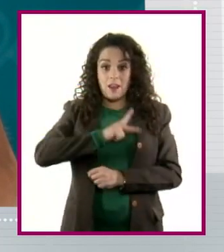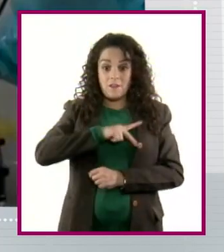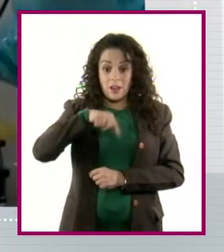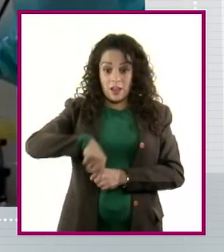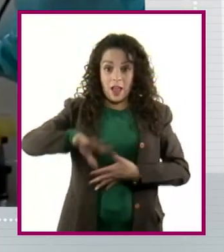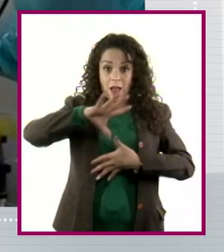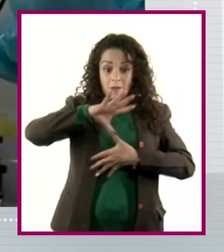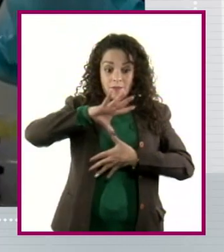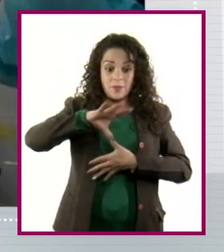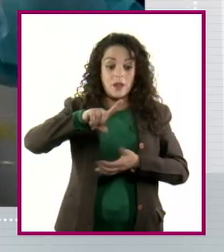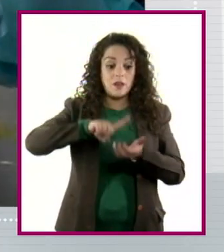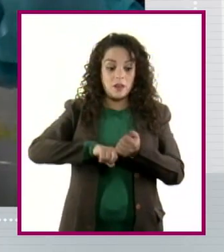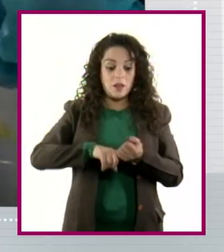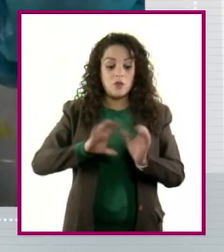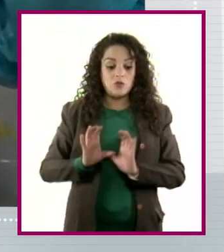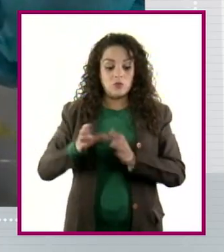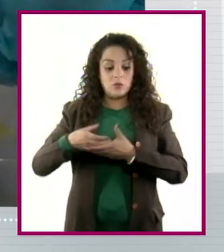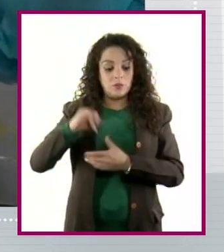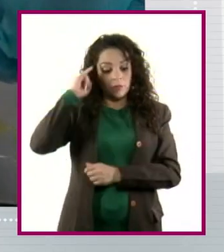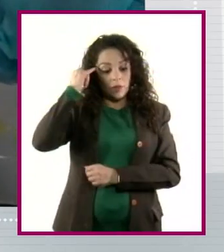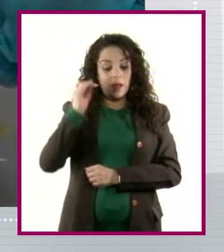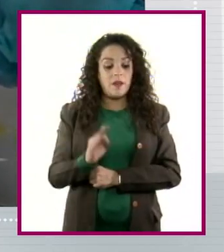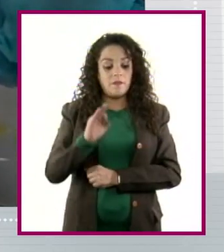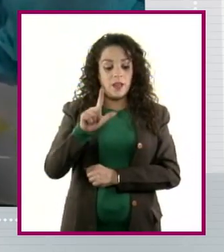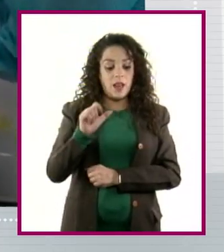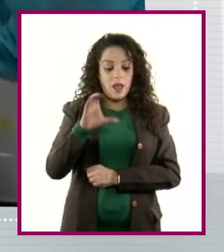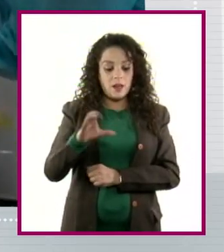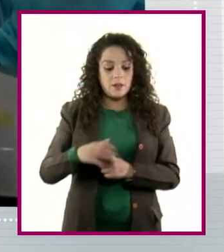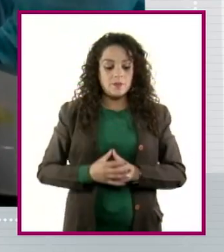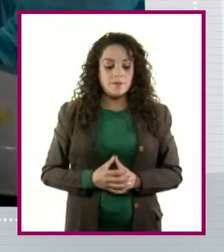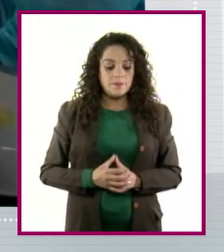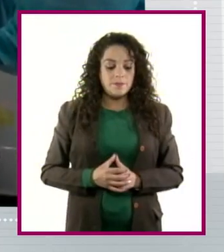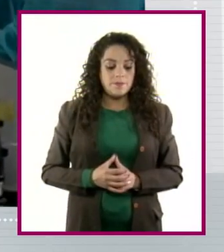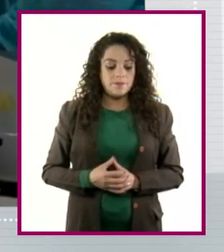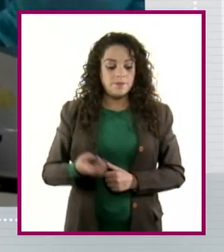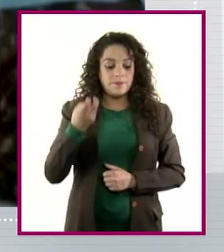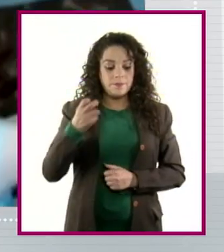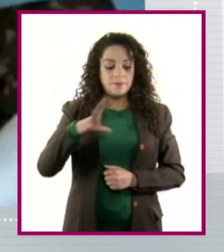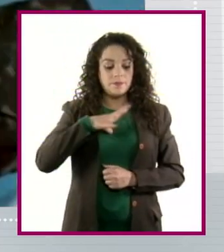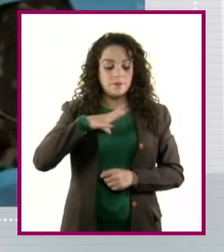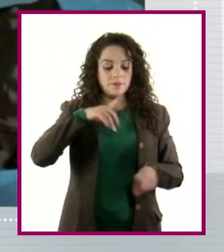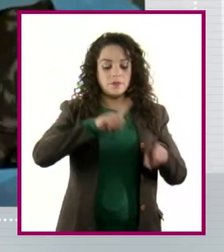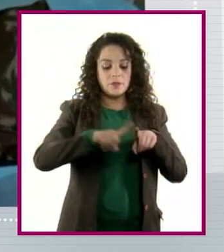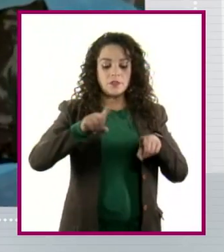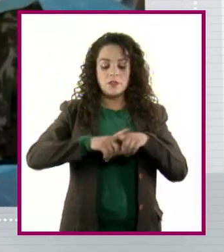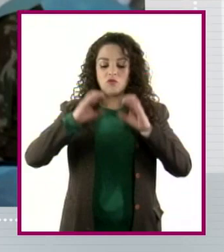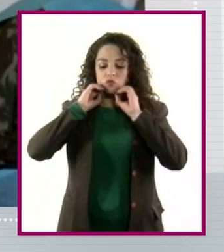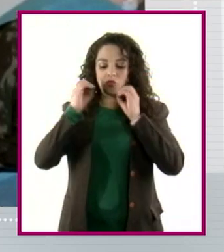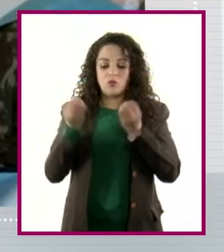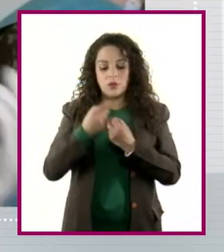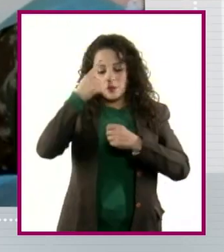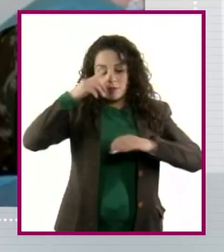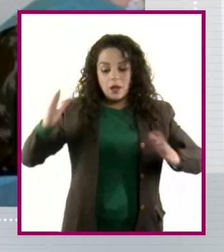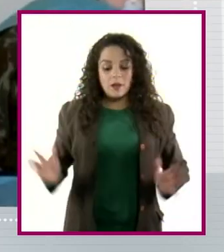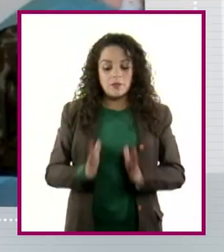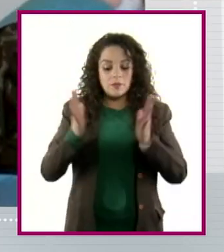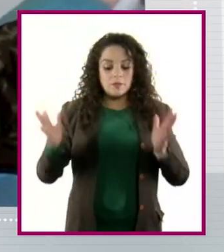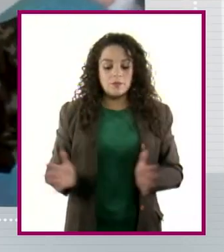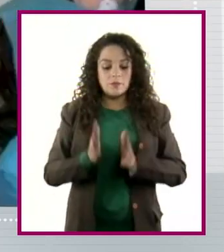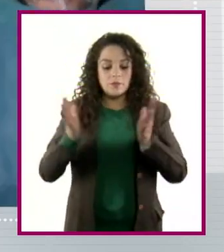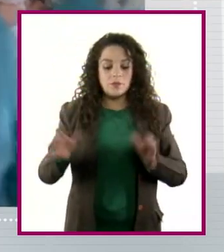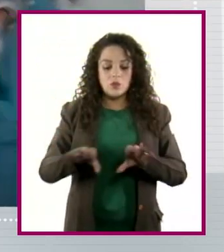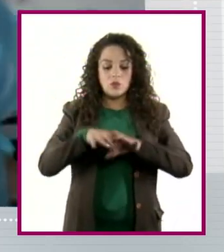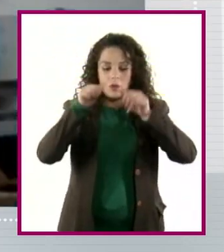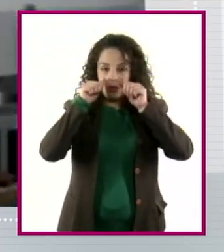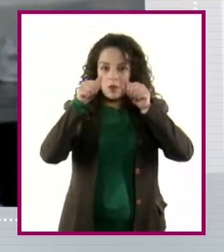Indígena Regional frente a la COVID-19, por la vida y los pueblos, la cual reúne a diversas organizaciones para impulsar y dar seguimiento a las acciones